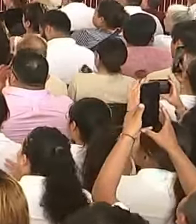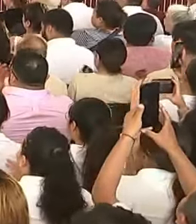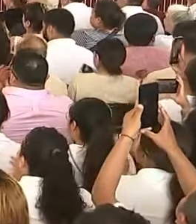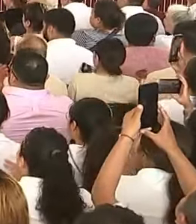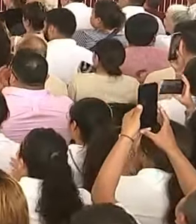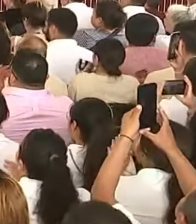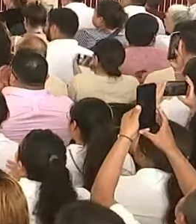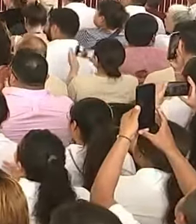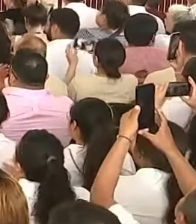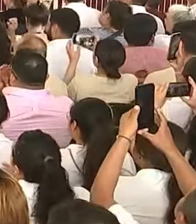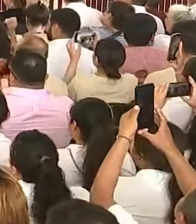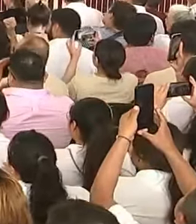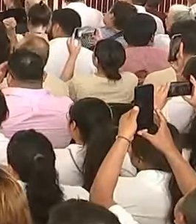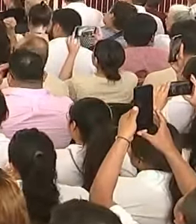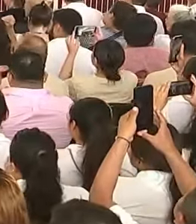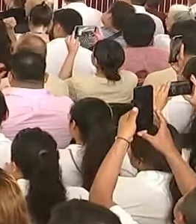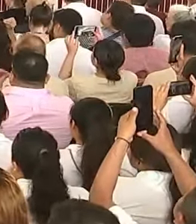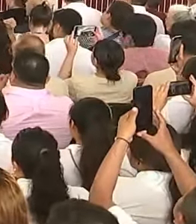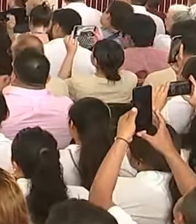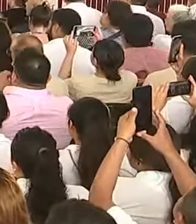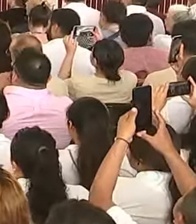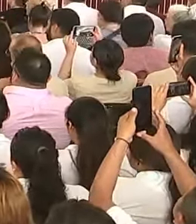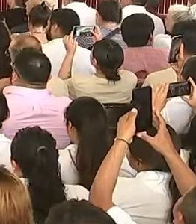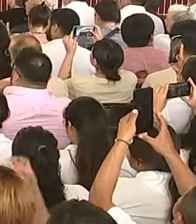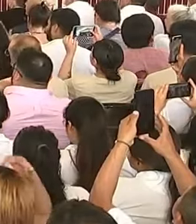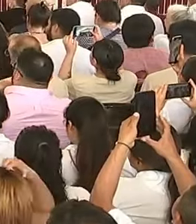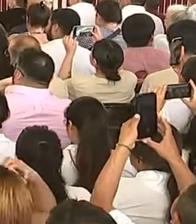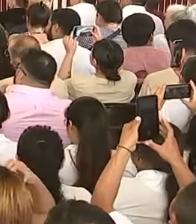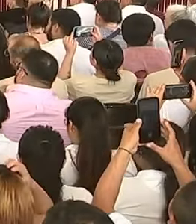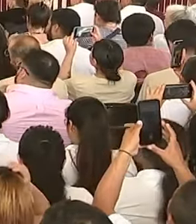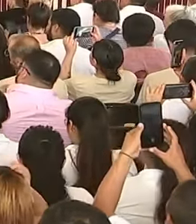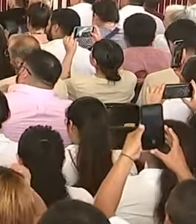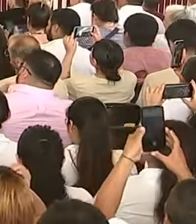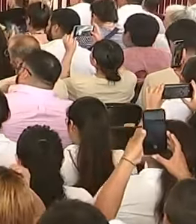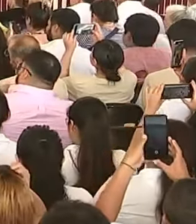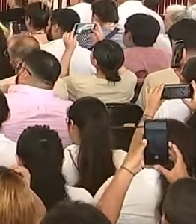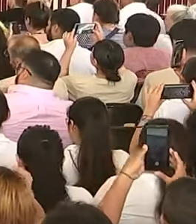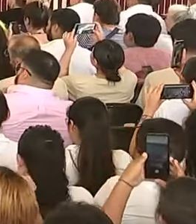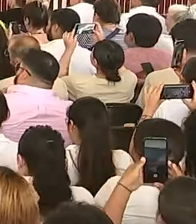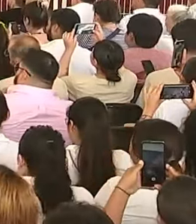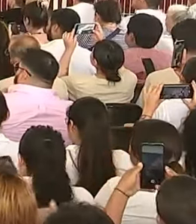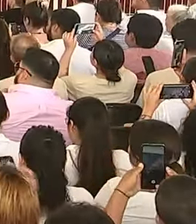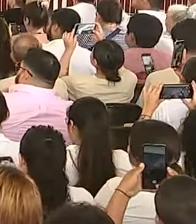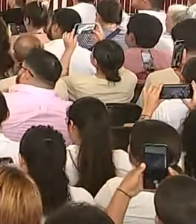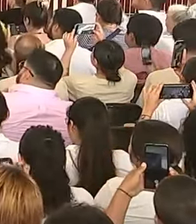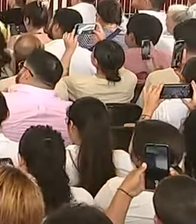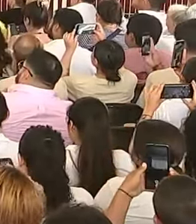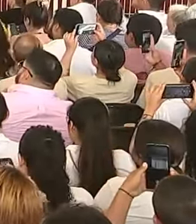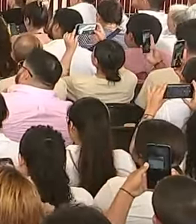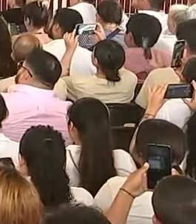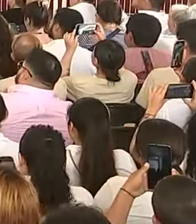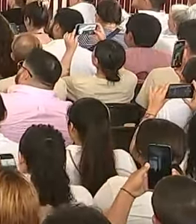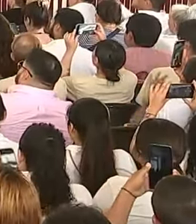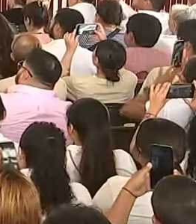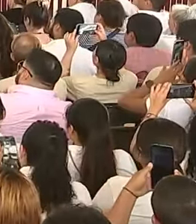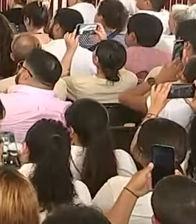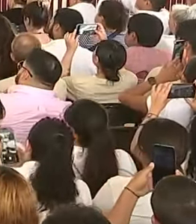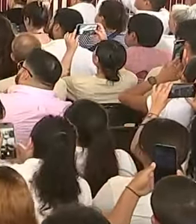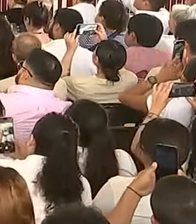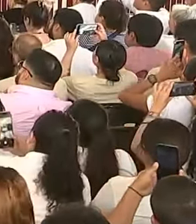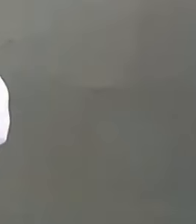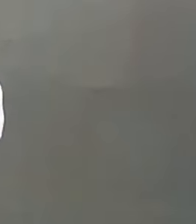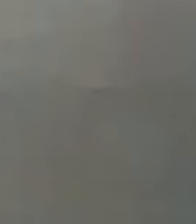Amigas, amigos de Tulum, me da mucho gusto estar de nuevo con ustedes.